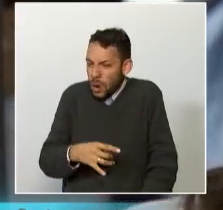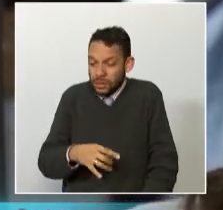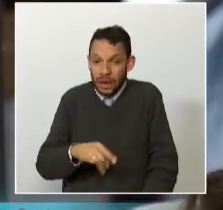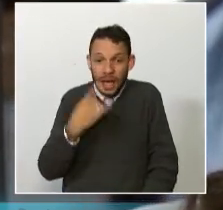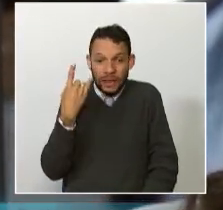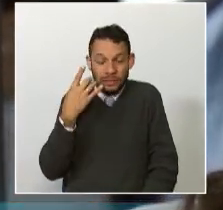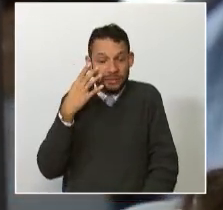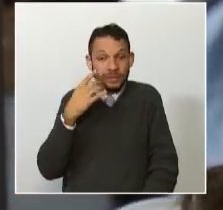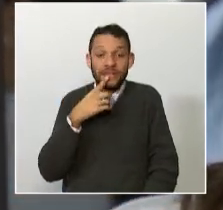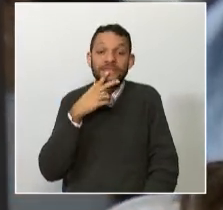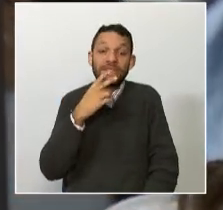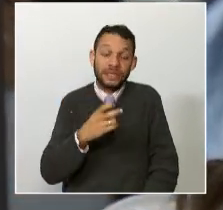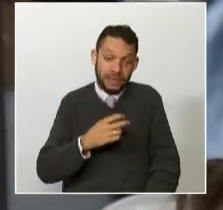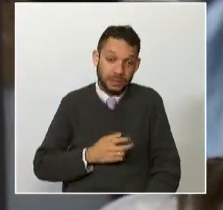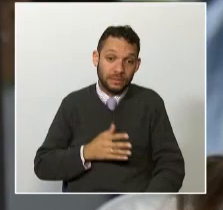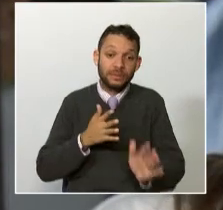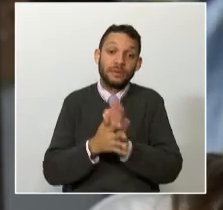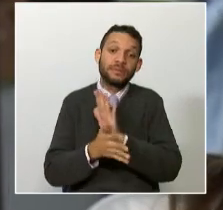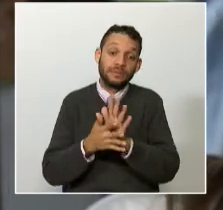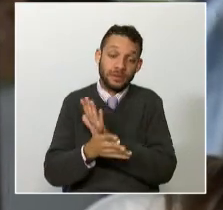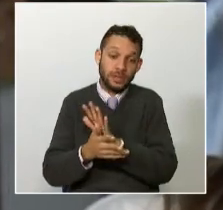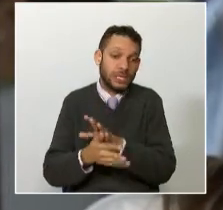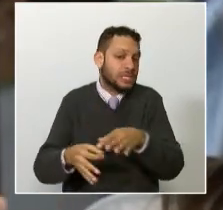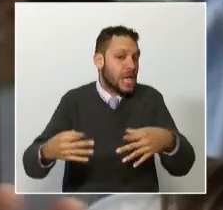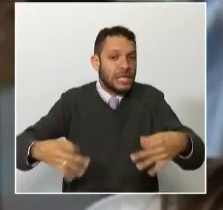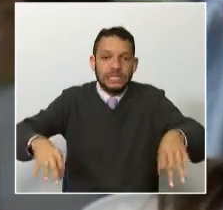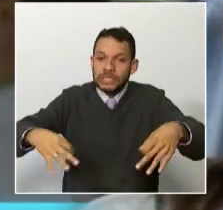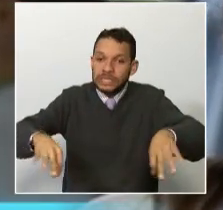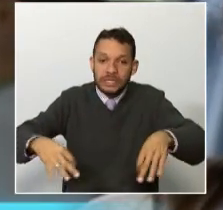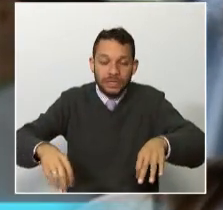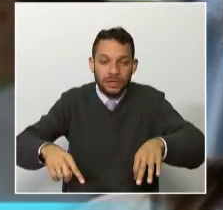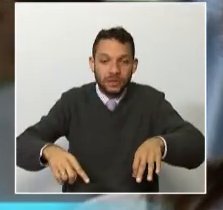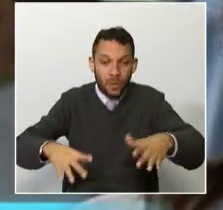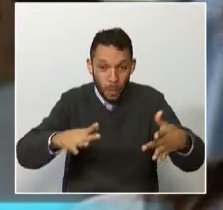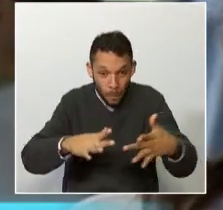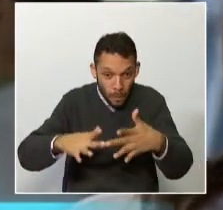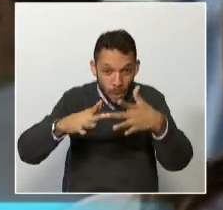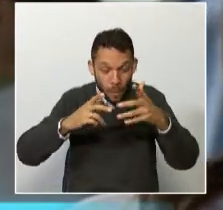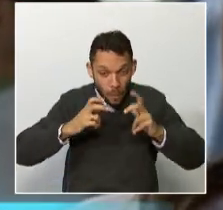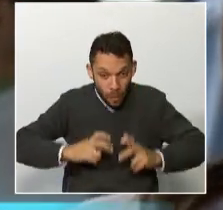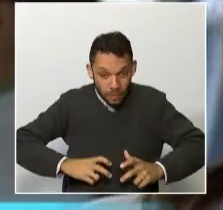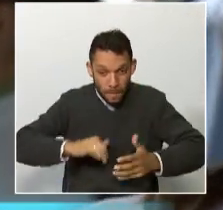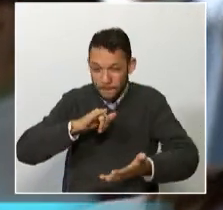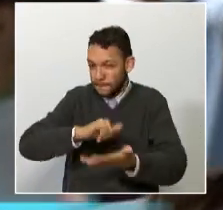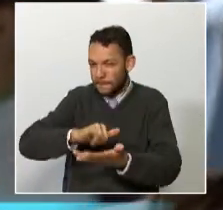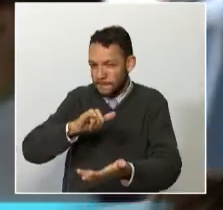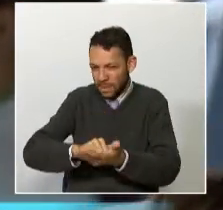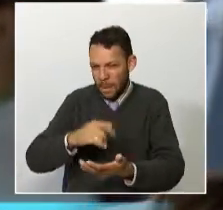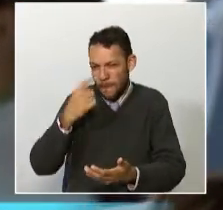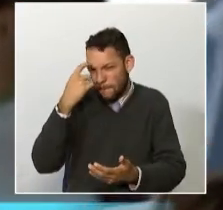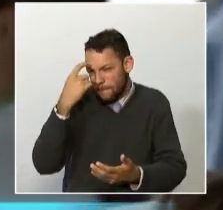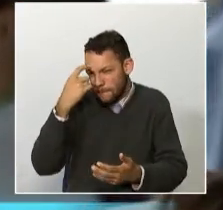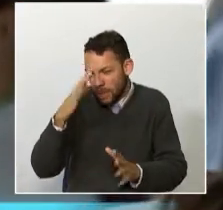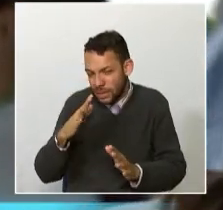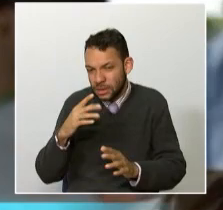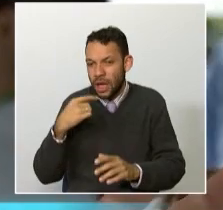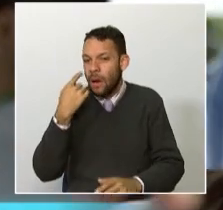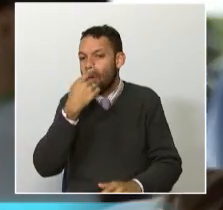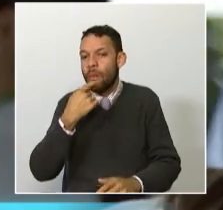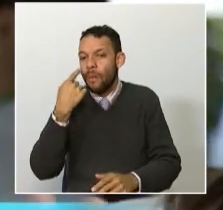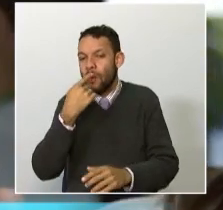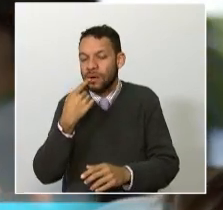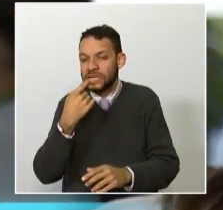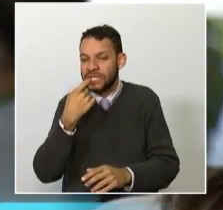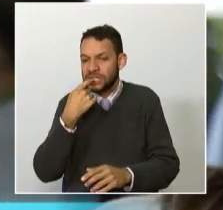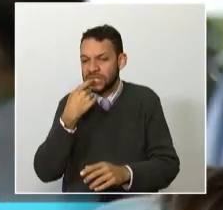cráneo. Estamos hablando de cosas muy pequeñas. Ustedes se pueden imaginar doña Irma, su boca llena